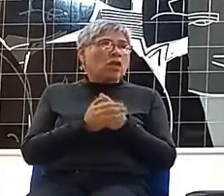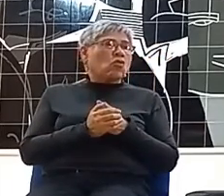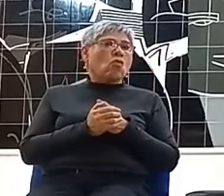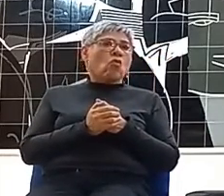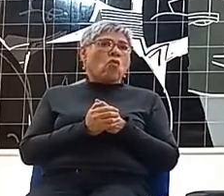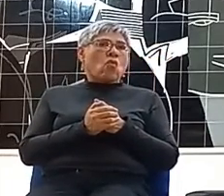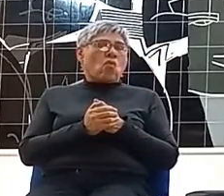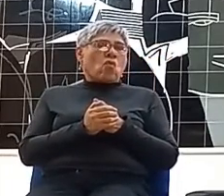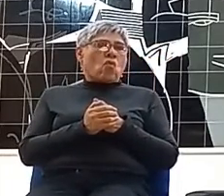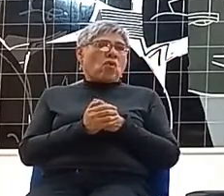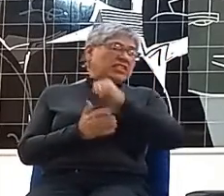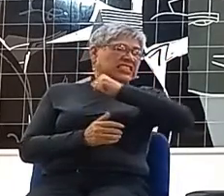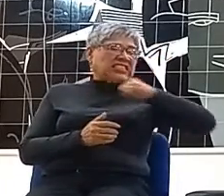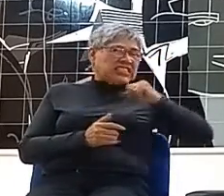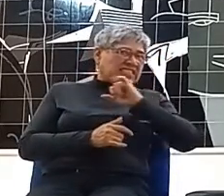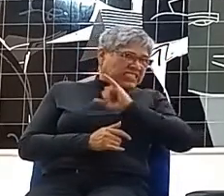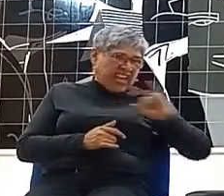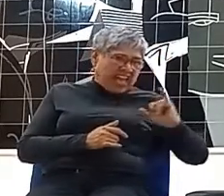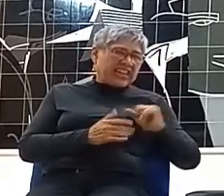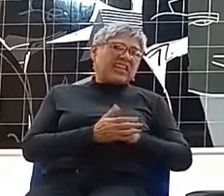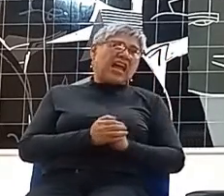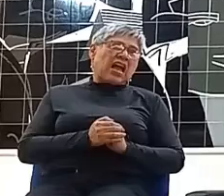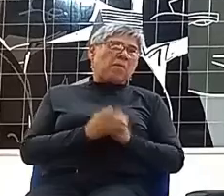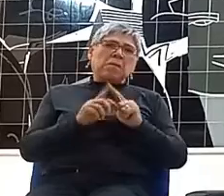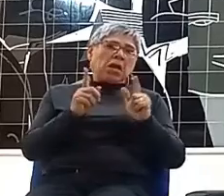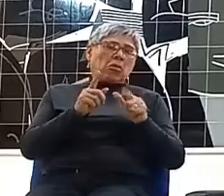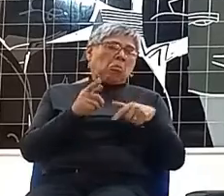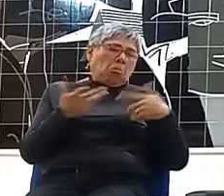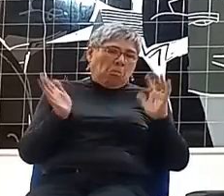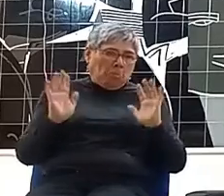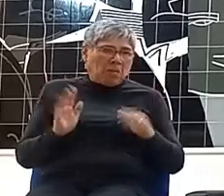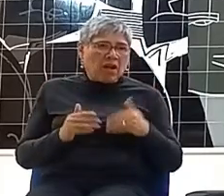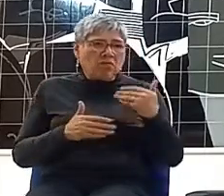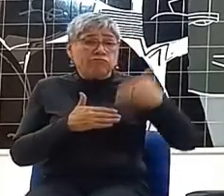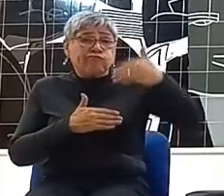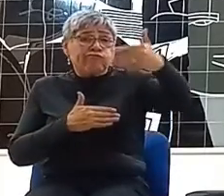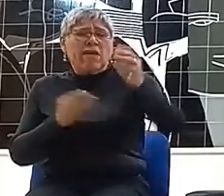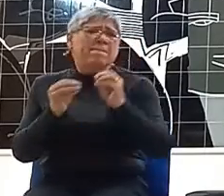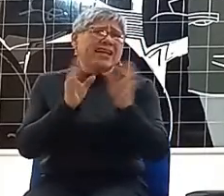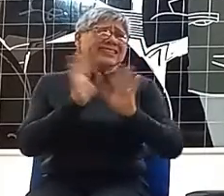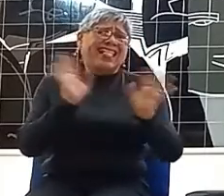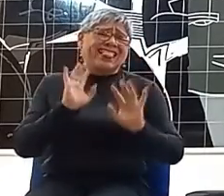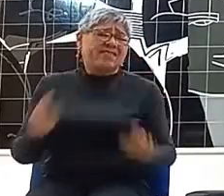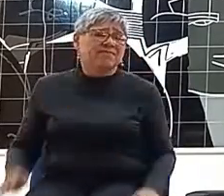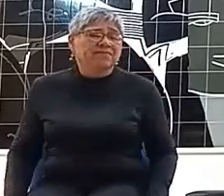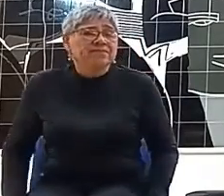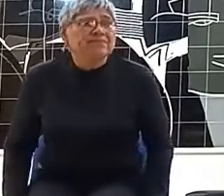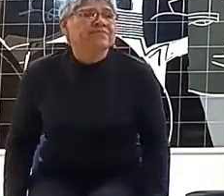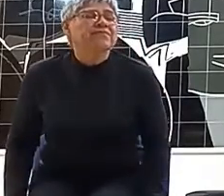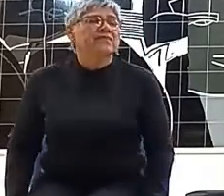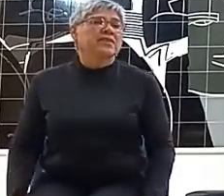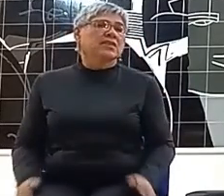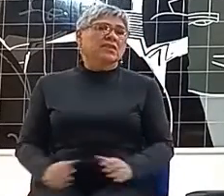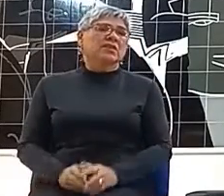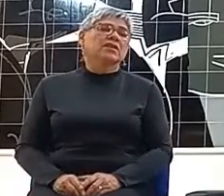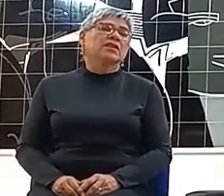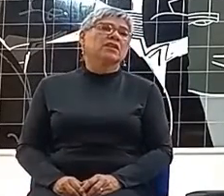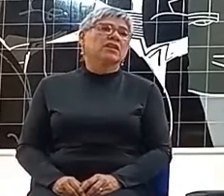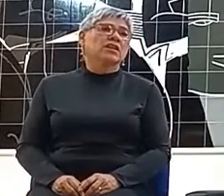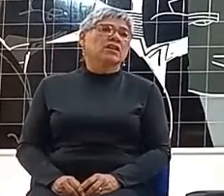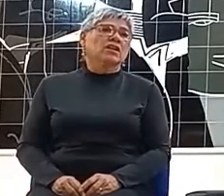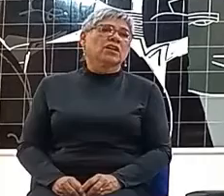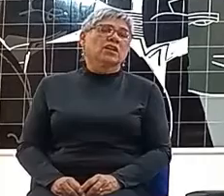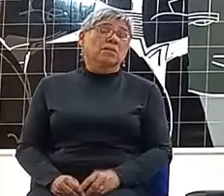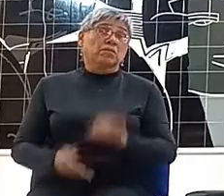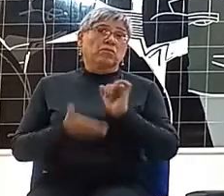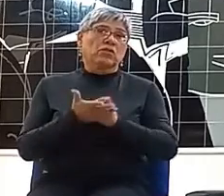izquierda, pero de ahí no había pasado, y de leer a cositas de Marx, de Engel, de Hoxha,